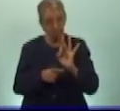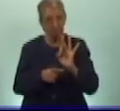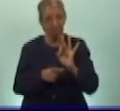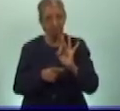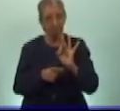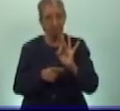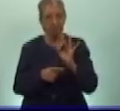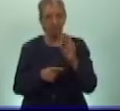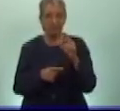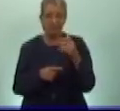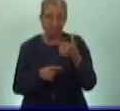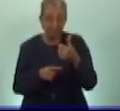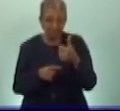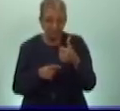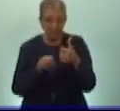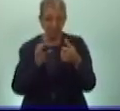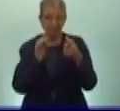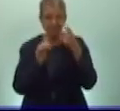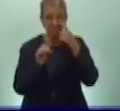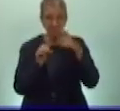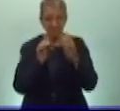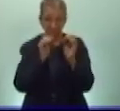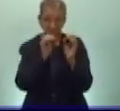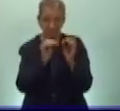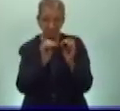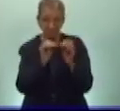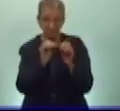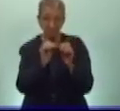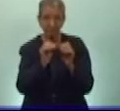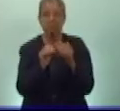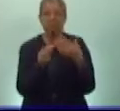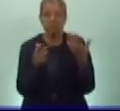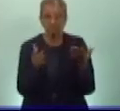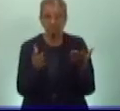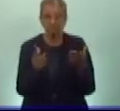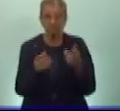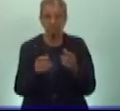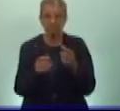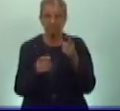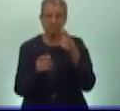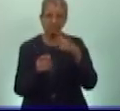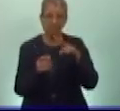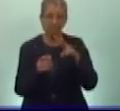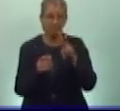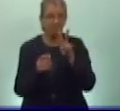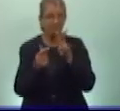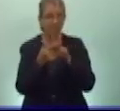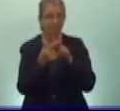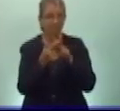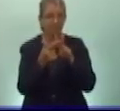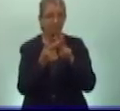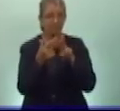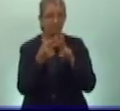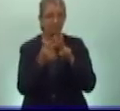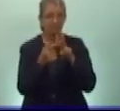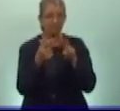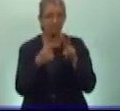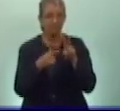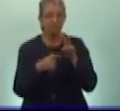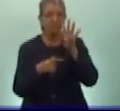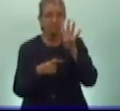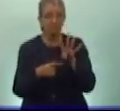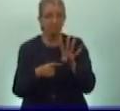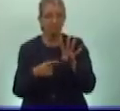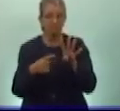8. Luego el 10 vuelve a terminar en 0, 12 termina en 2 también, 14 termina